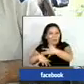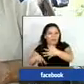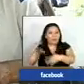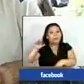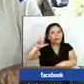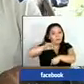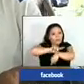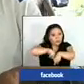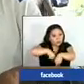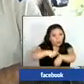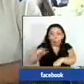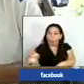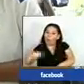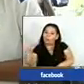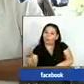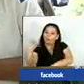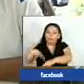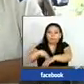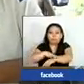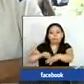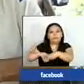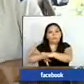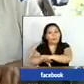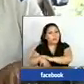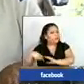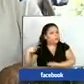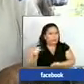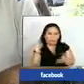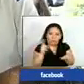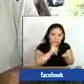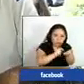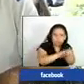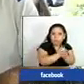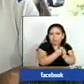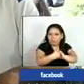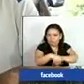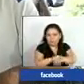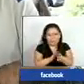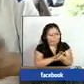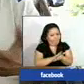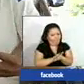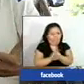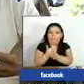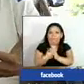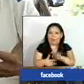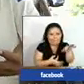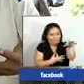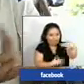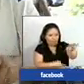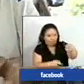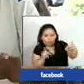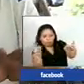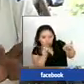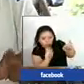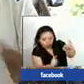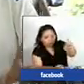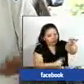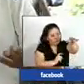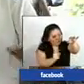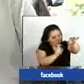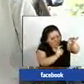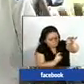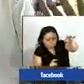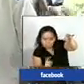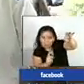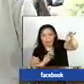descartamos eso y volvemos a poner otro guante, pero siempre lo echamos alcohol también. Lo desinfectamos también los papeles con un spray. Medio